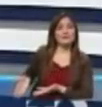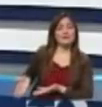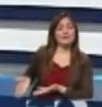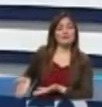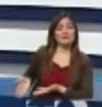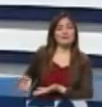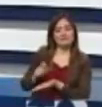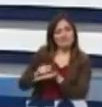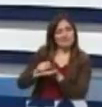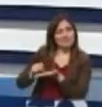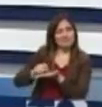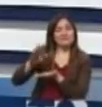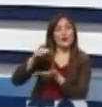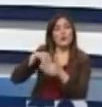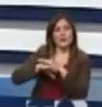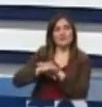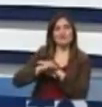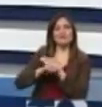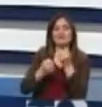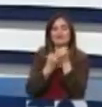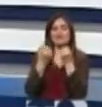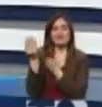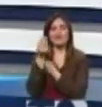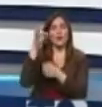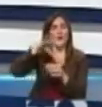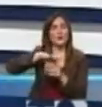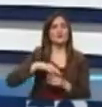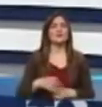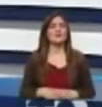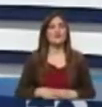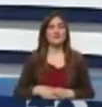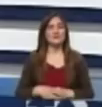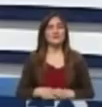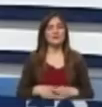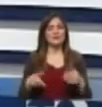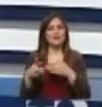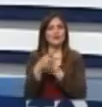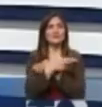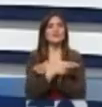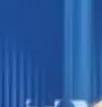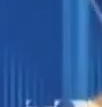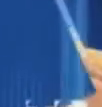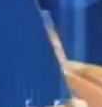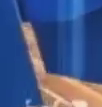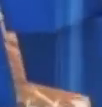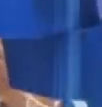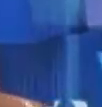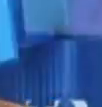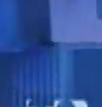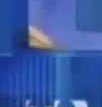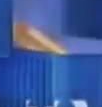tomar nota para que ingrese y apoye a estos jóvenes ecuatorianos. Vamos a hacer una pausa en la información.